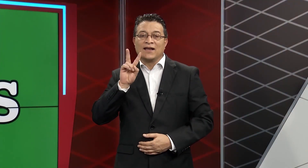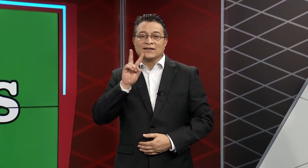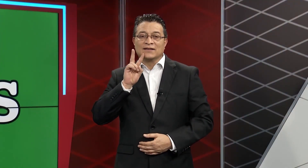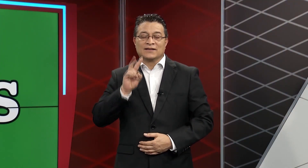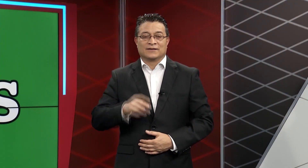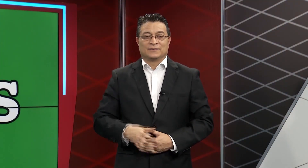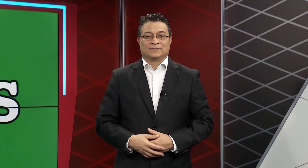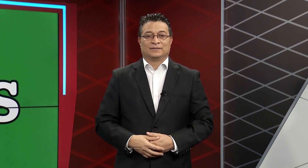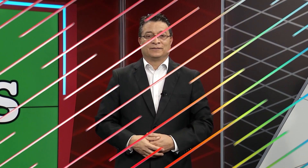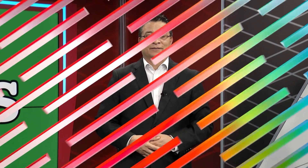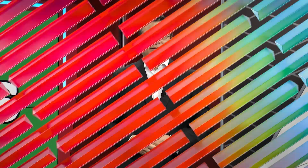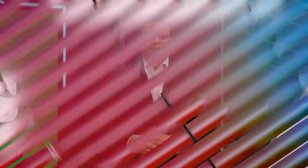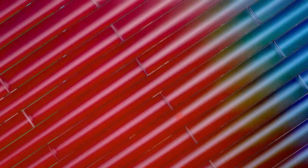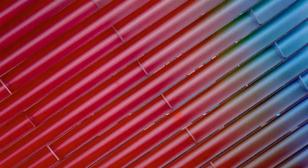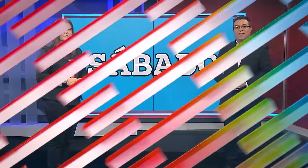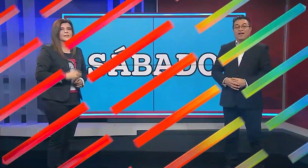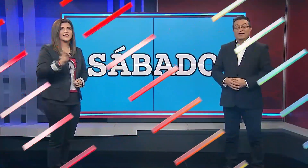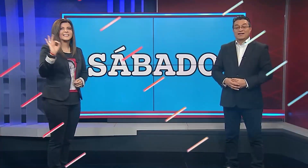Viernes.